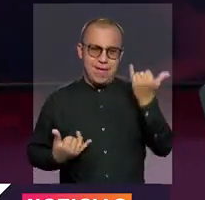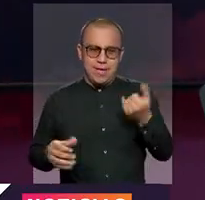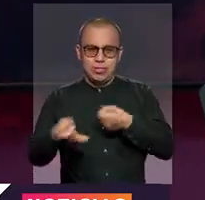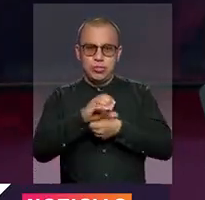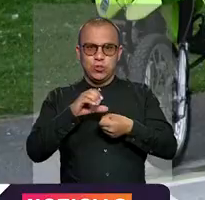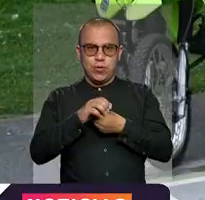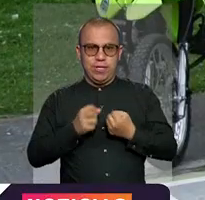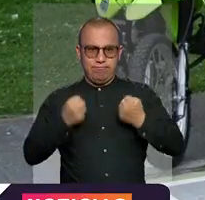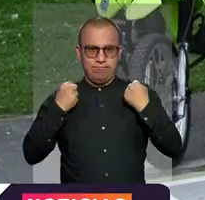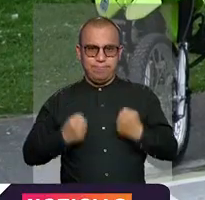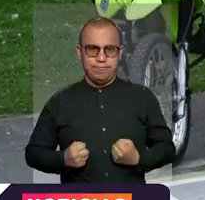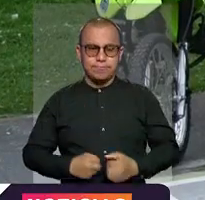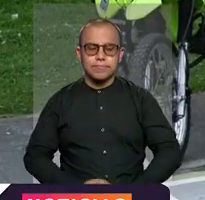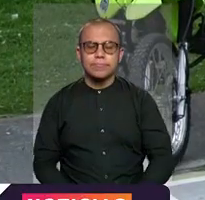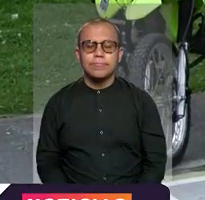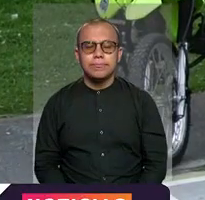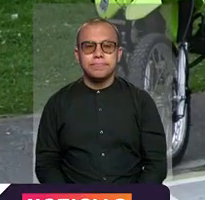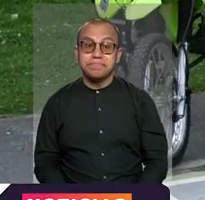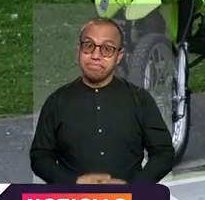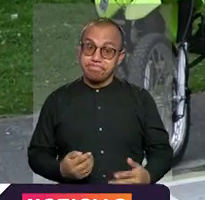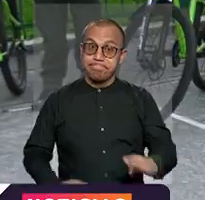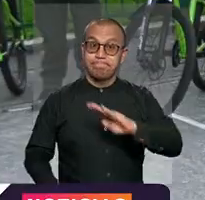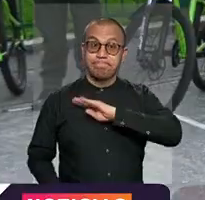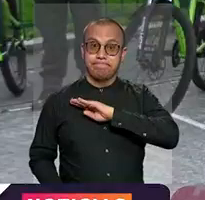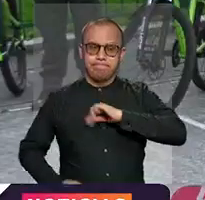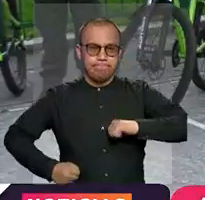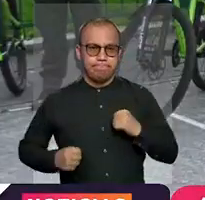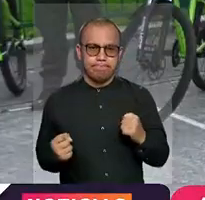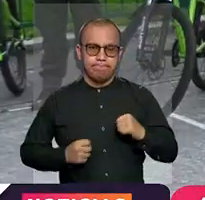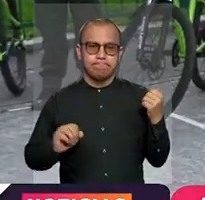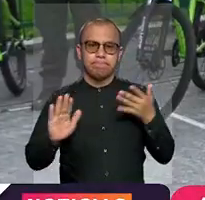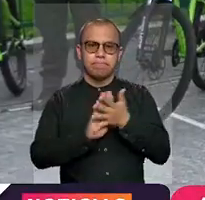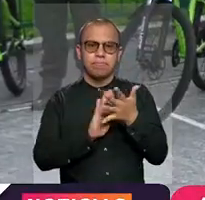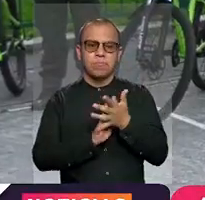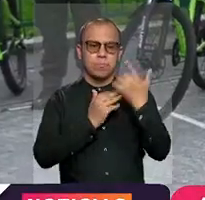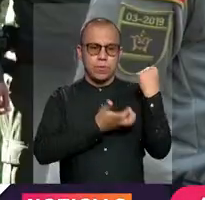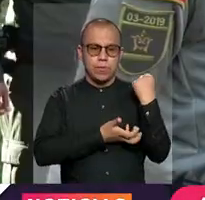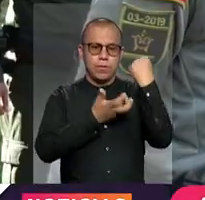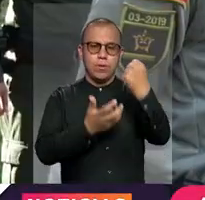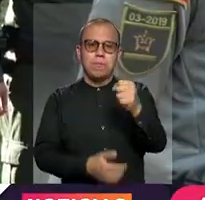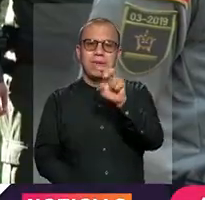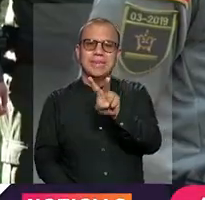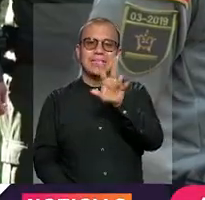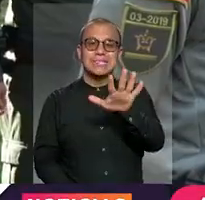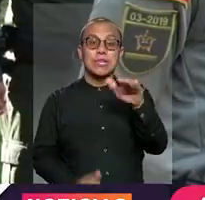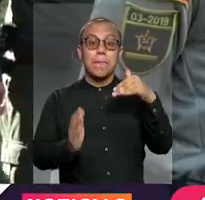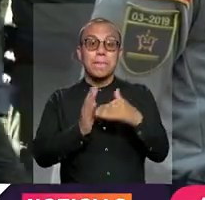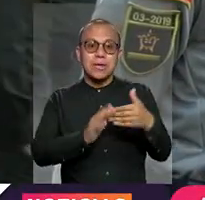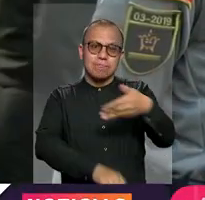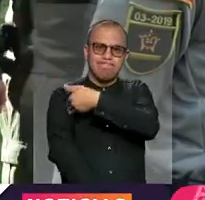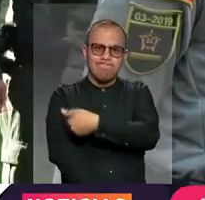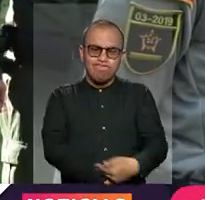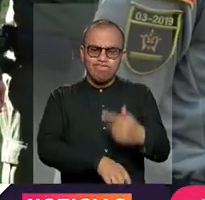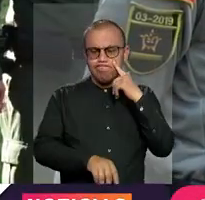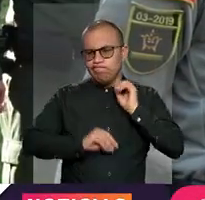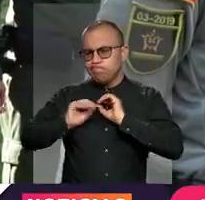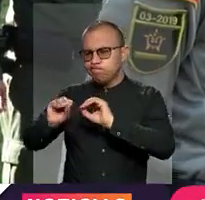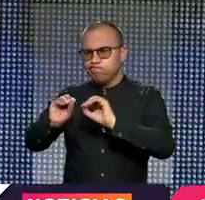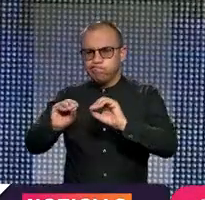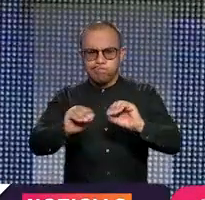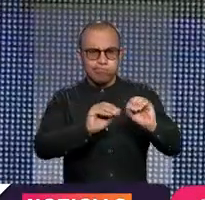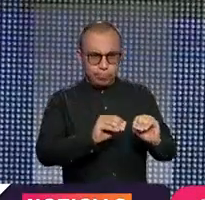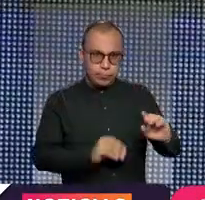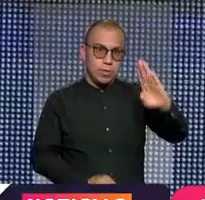ciudad. La alcaldía de Bogotá informó que tiene destinados 25 mil millones de pesos para la formación de